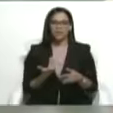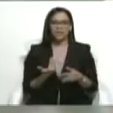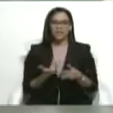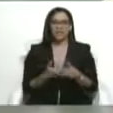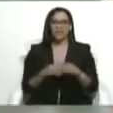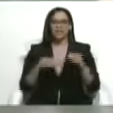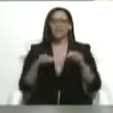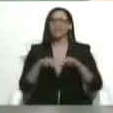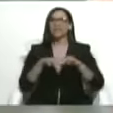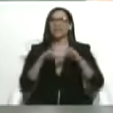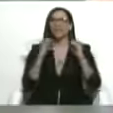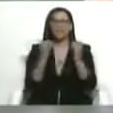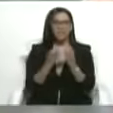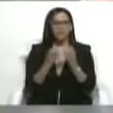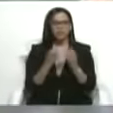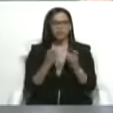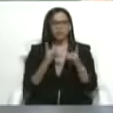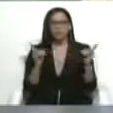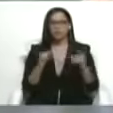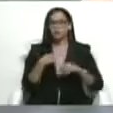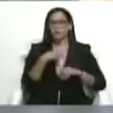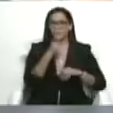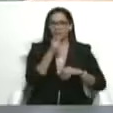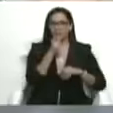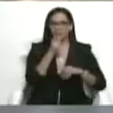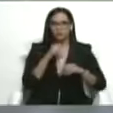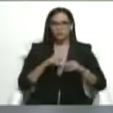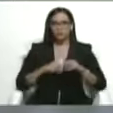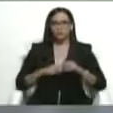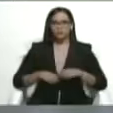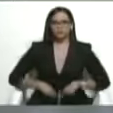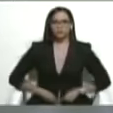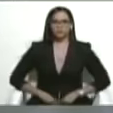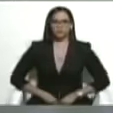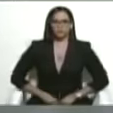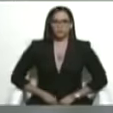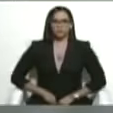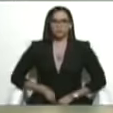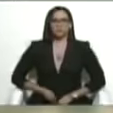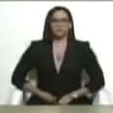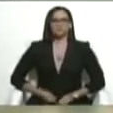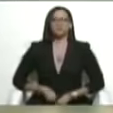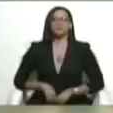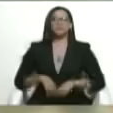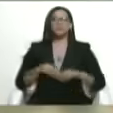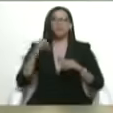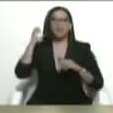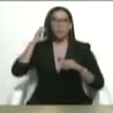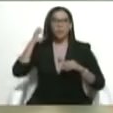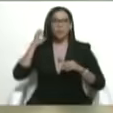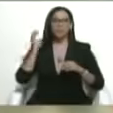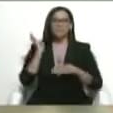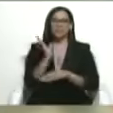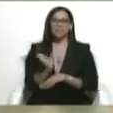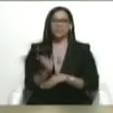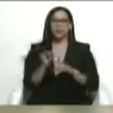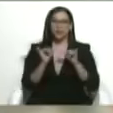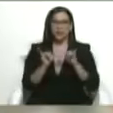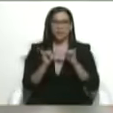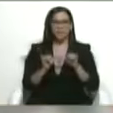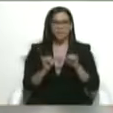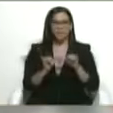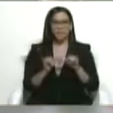calificados de democráticos. Ahora, yo me pregunto, eso en Europa se ha castigado con la misma severidad